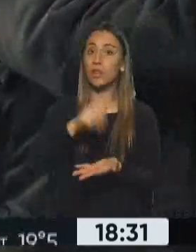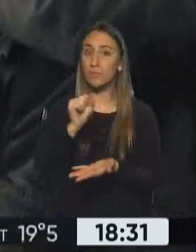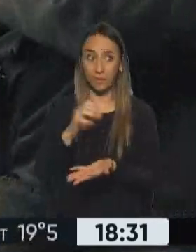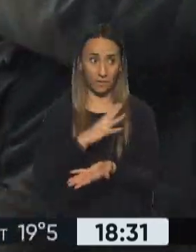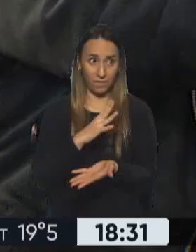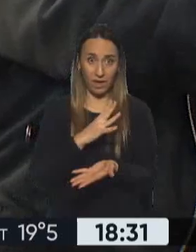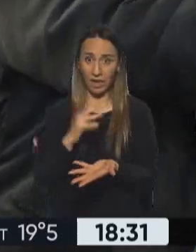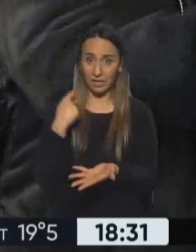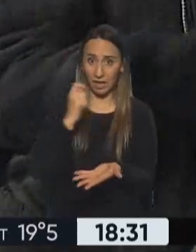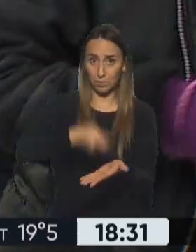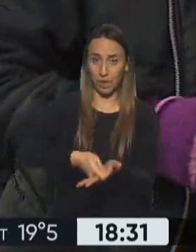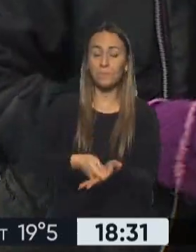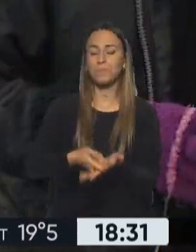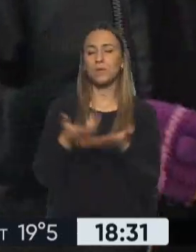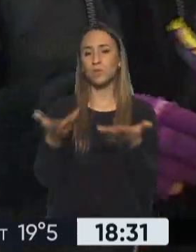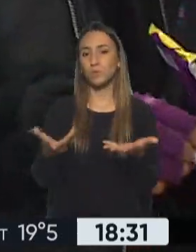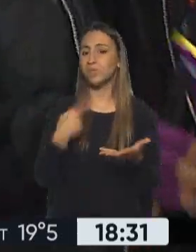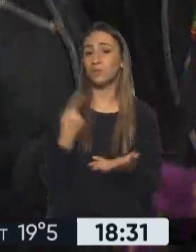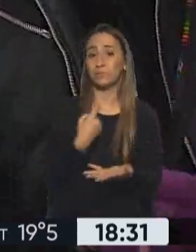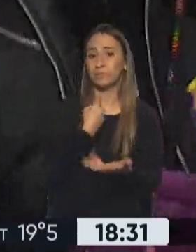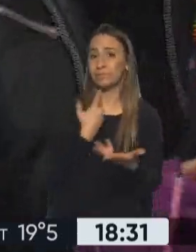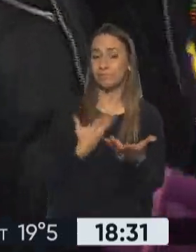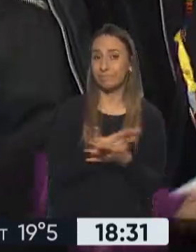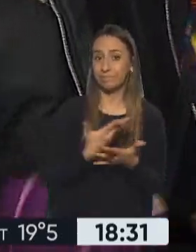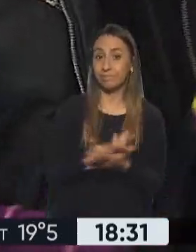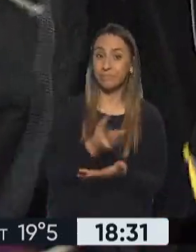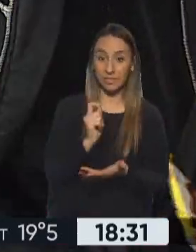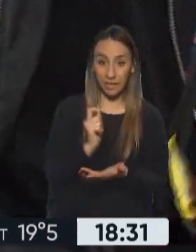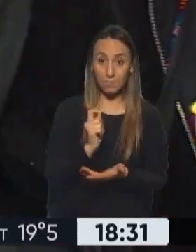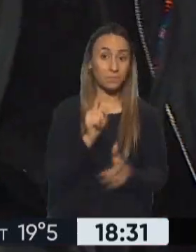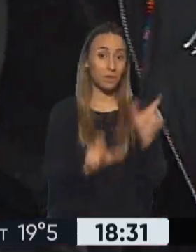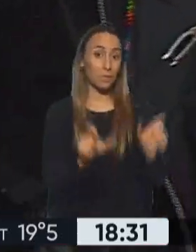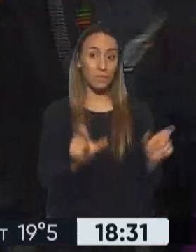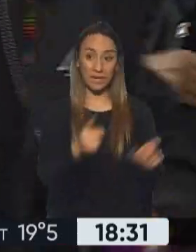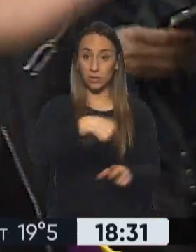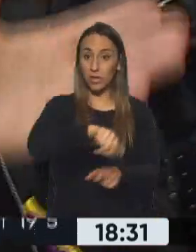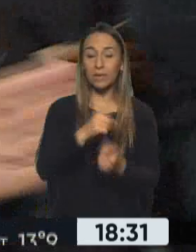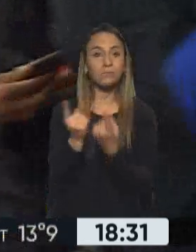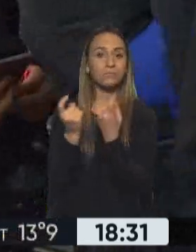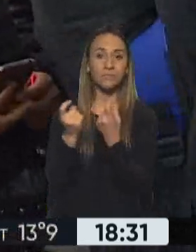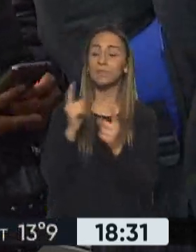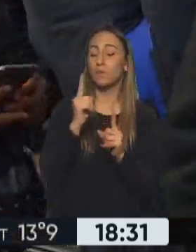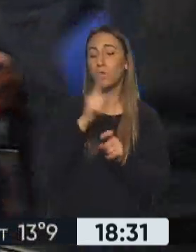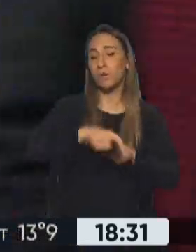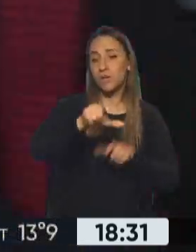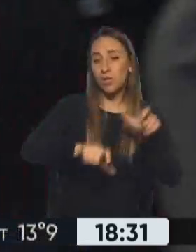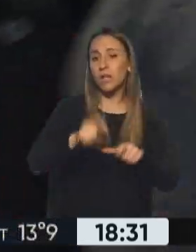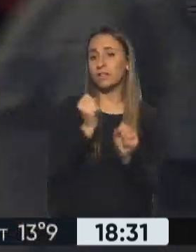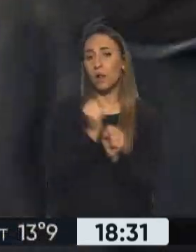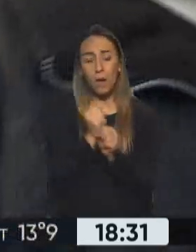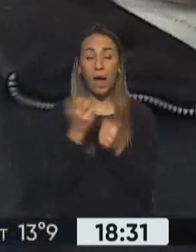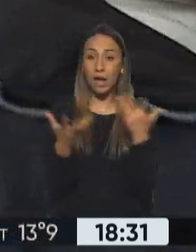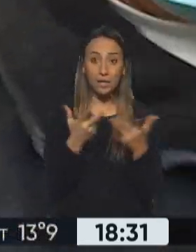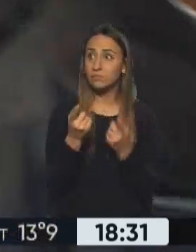Obviamente, los afectados siempre, cuando se toma una decisión de este tipo, son las personas que viajan, los trabajadores. ¿Cuánto hace que